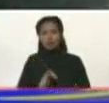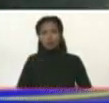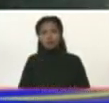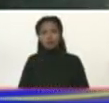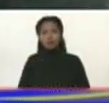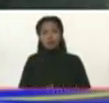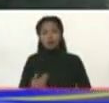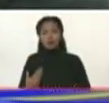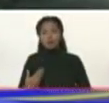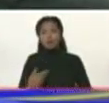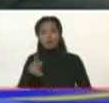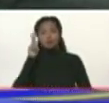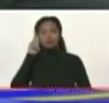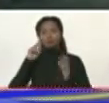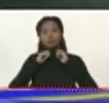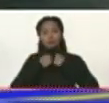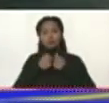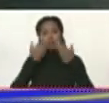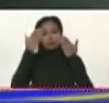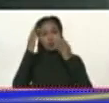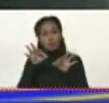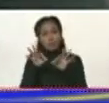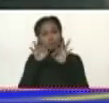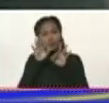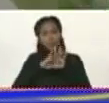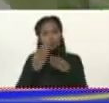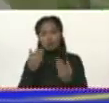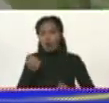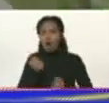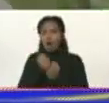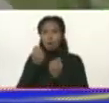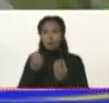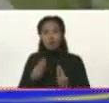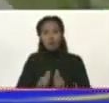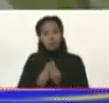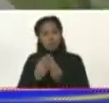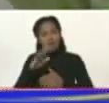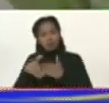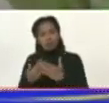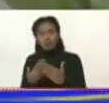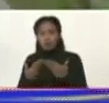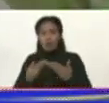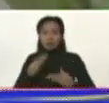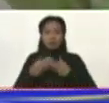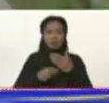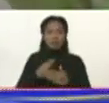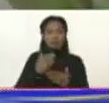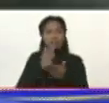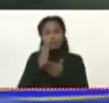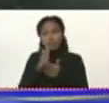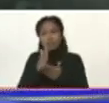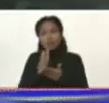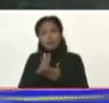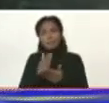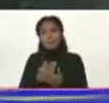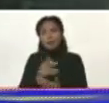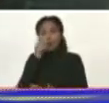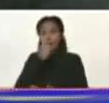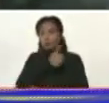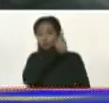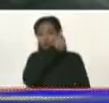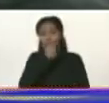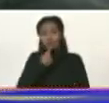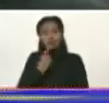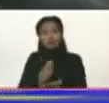profesor Aristóbulo Isturiz, un saludo muy especial por todo el acompañamiento que nos ha hecho desde siempre, el cimarrón mayor, como le